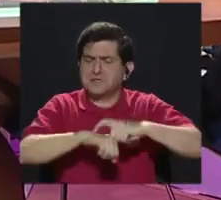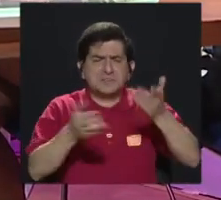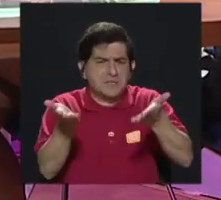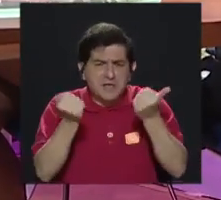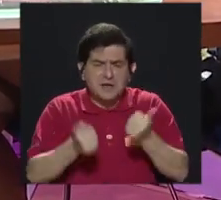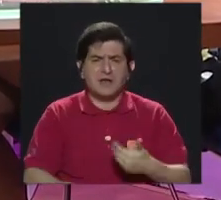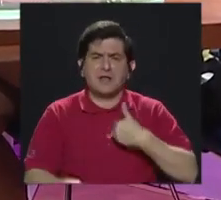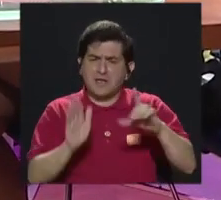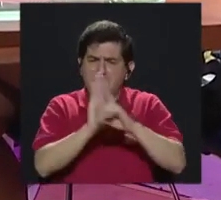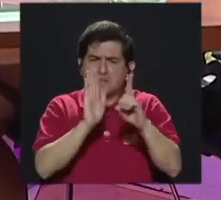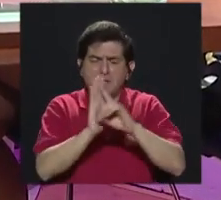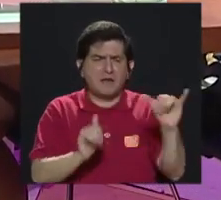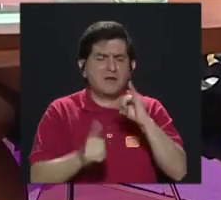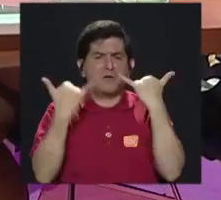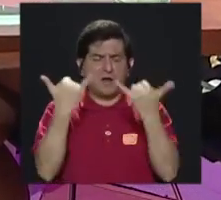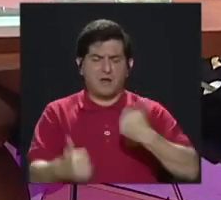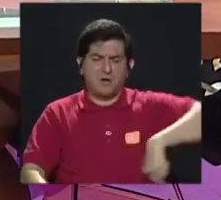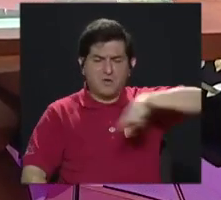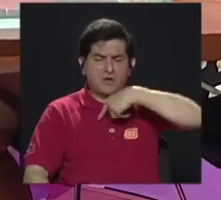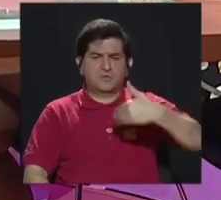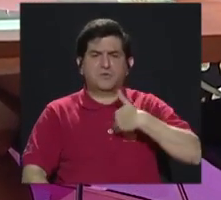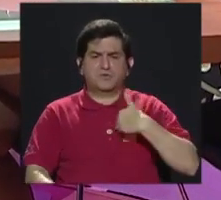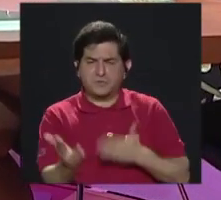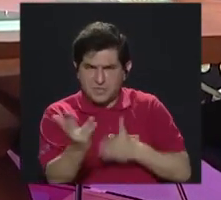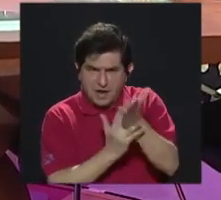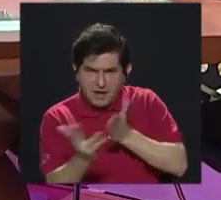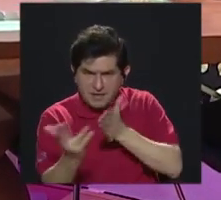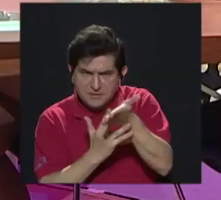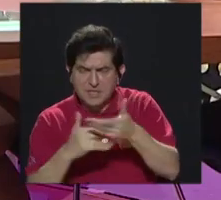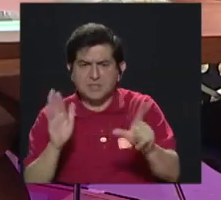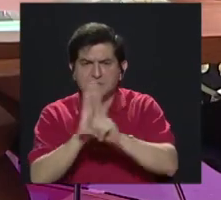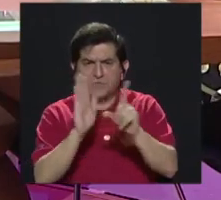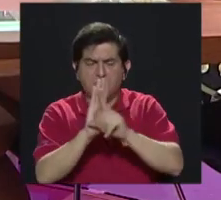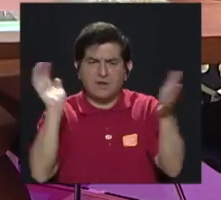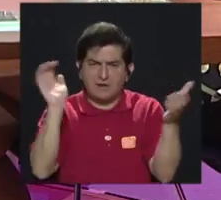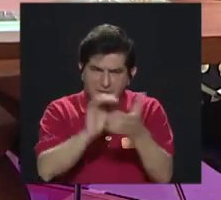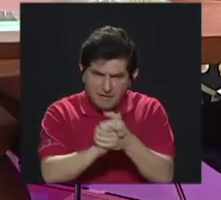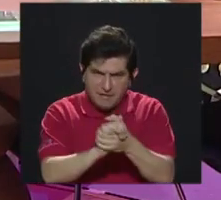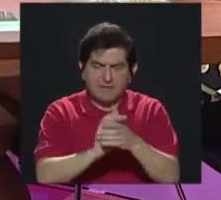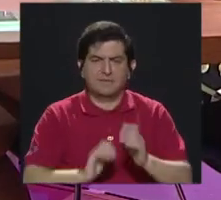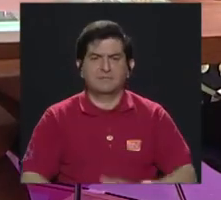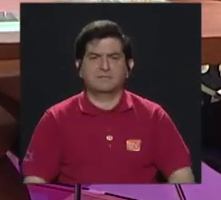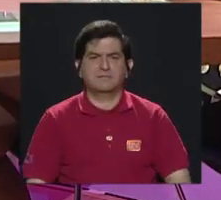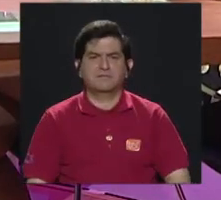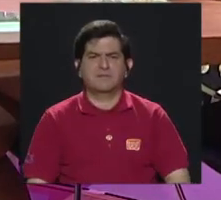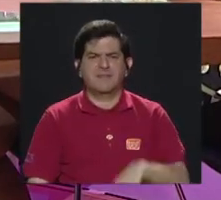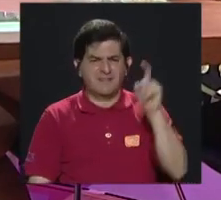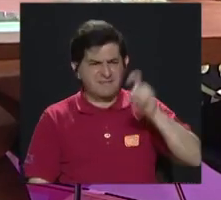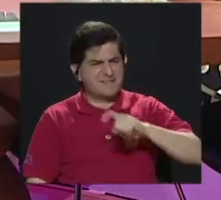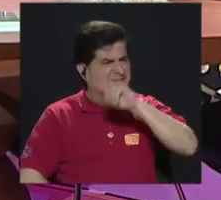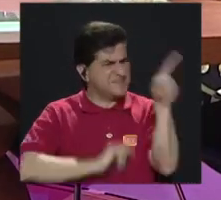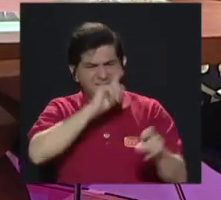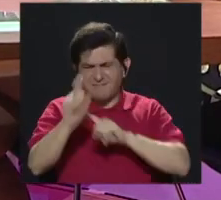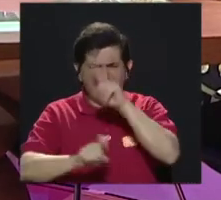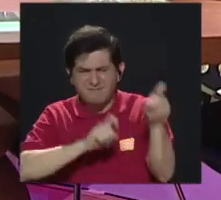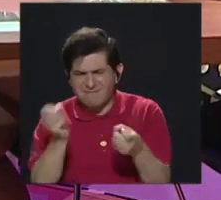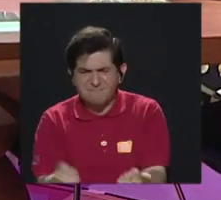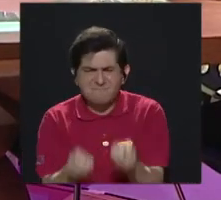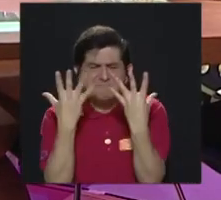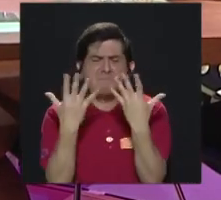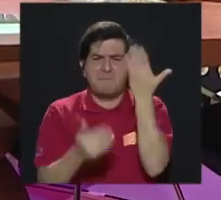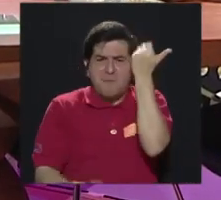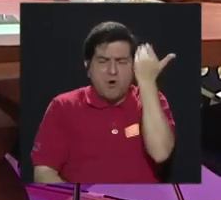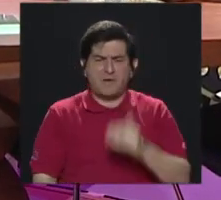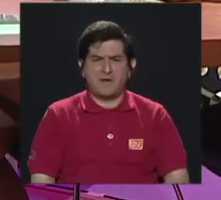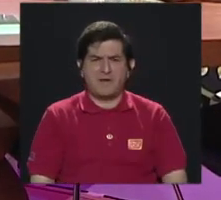que nosotros ahorita tenemos acceso, porque estamos legalmente casadas, ¿verdad? O sea, ¿por qué nos tienen que hacer tantas preguntas? ¿Por qué una